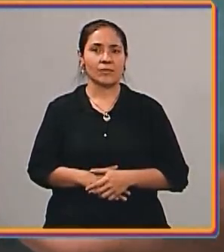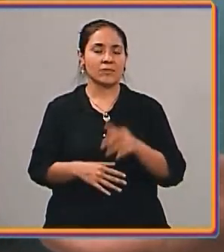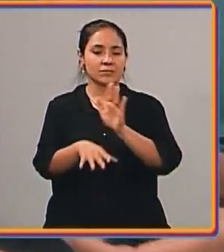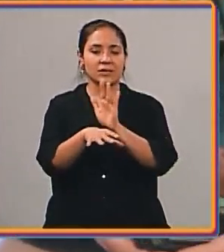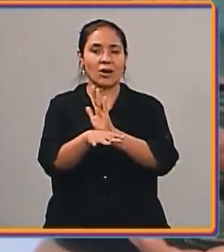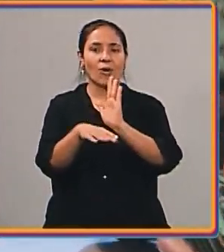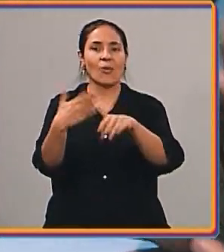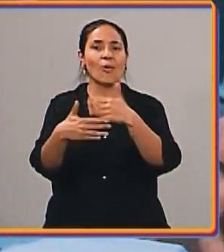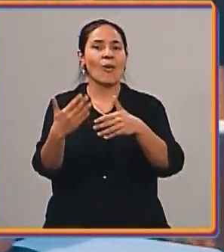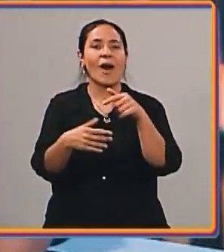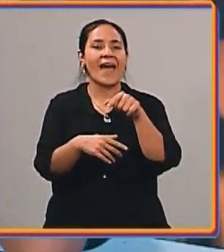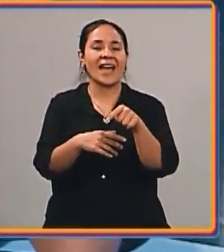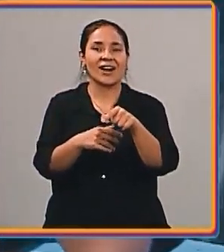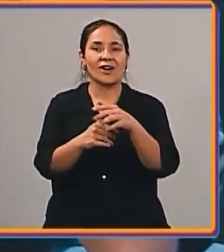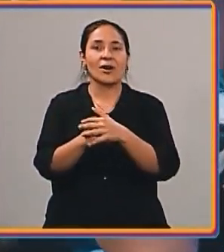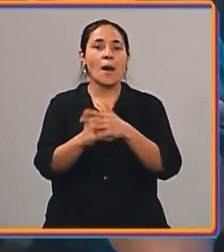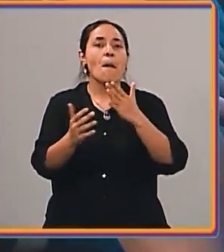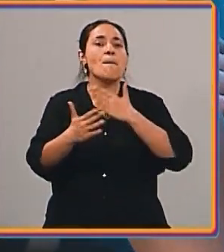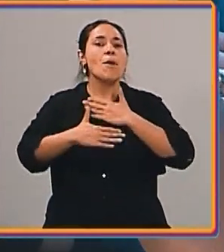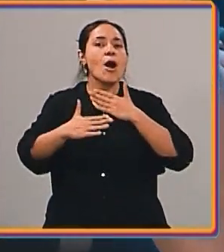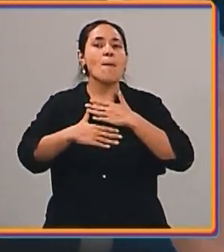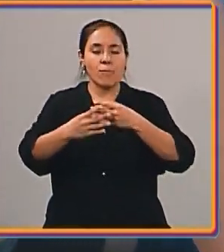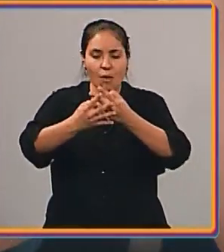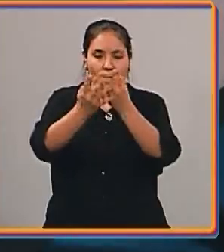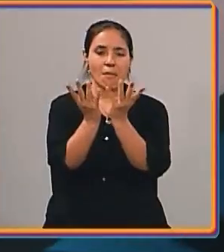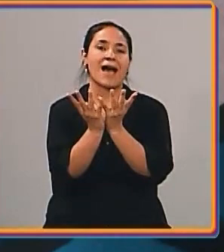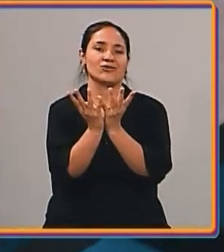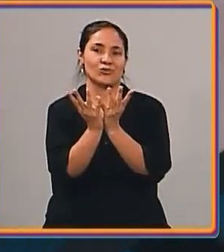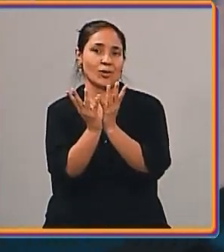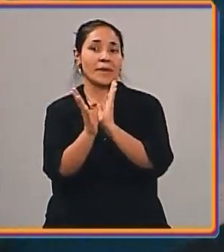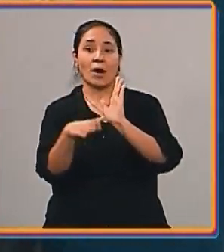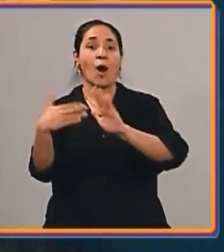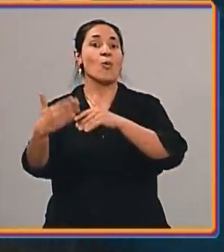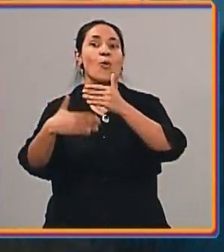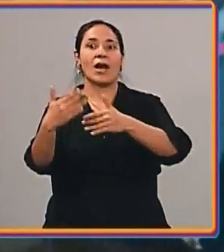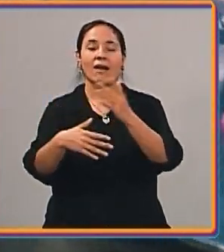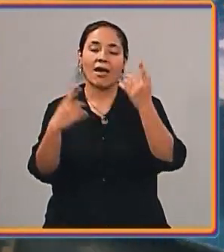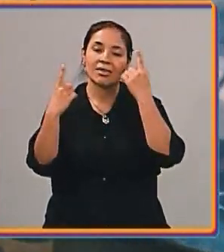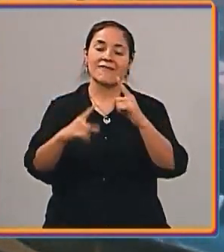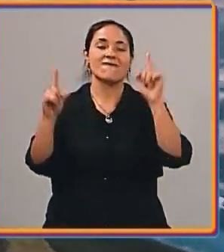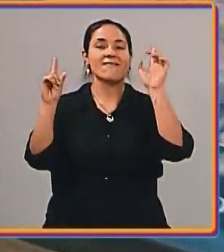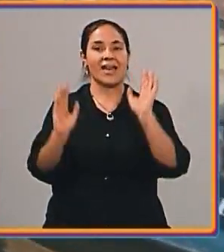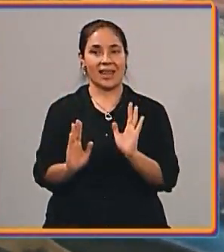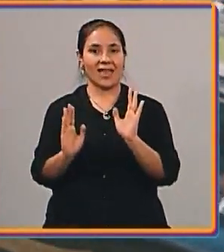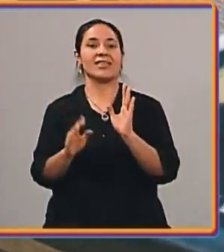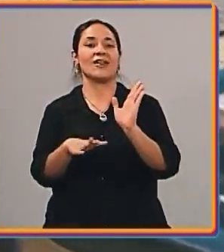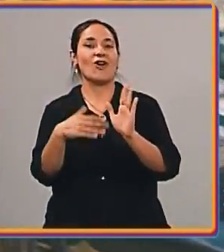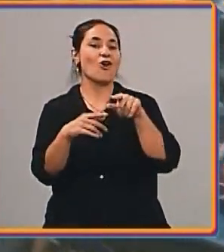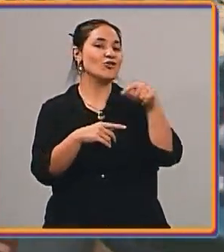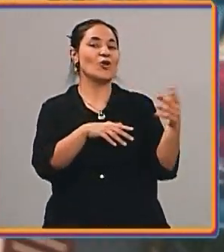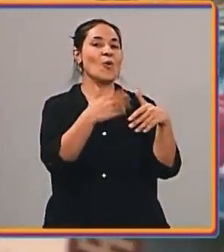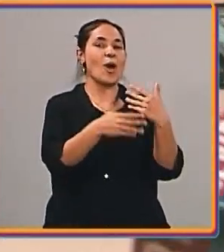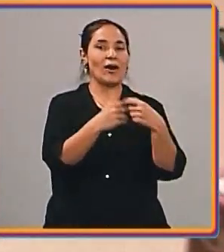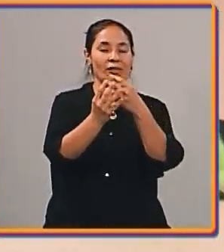Acá estamos ante un juego de deck building, de construir tu propio mazo a medida que el juego avanza, y eso es lo que lo hace diferente a muchos